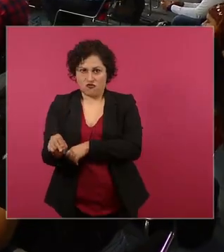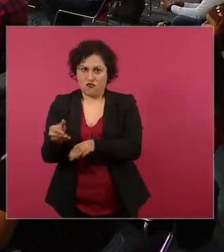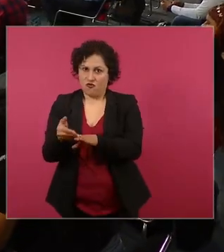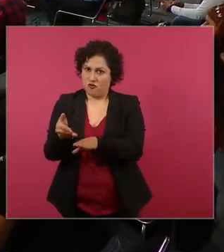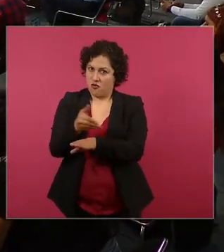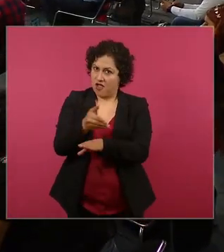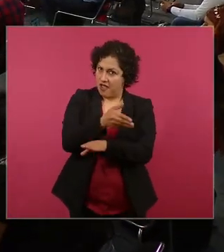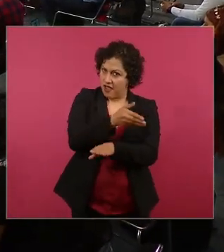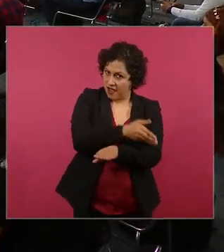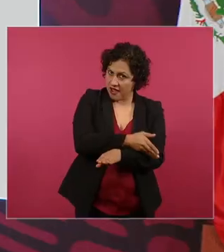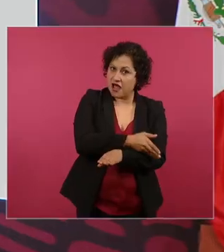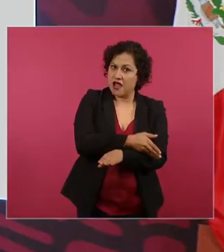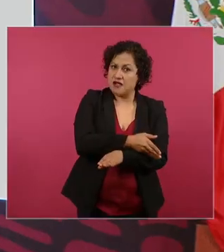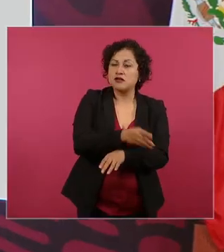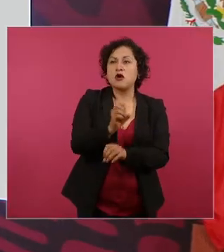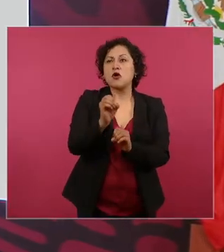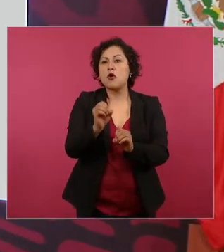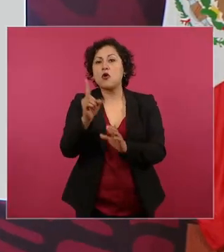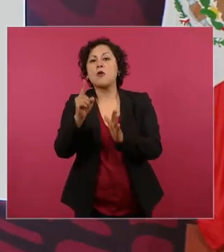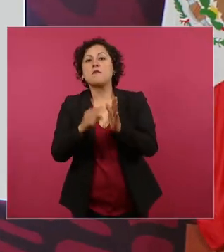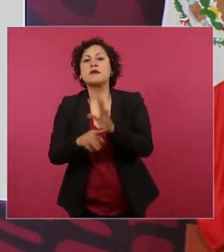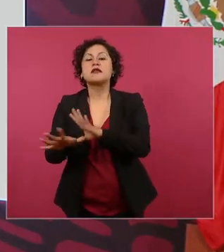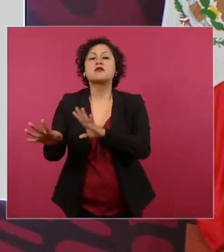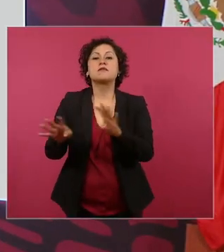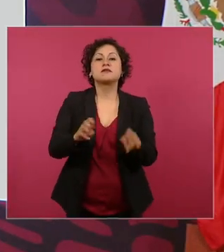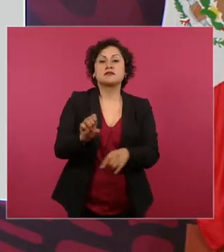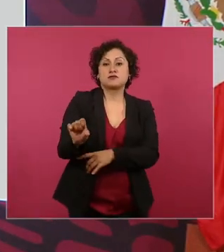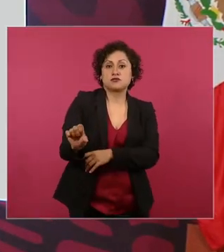1910, ni de 1911, cuando triunfa.